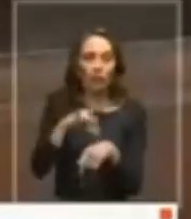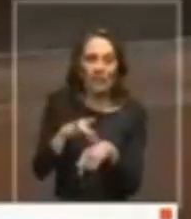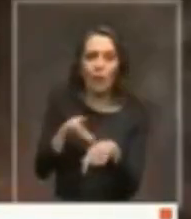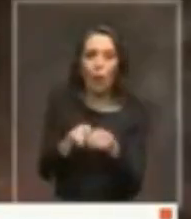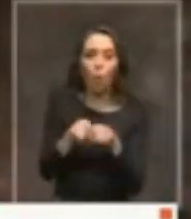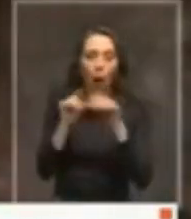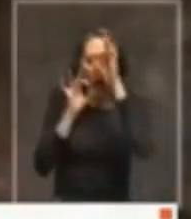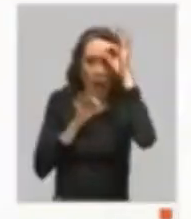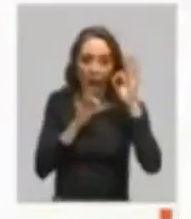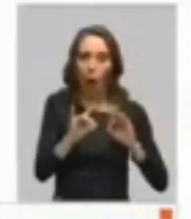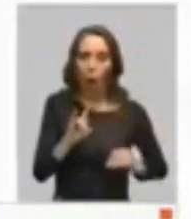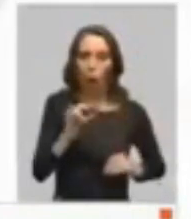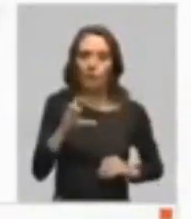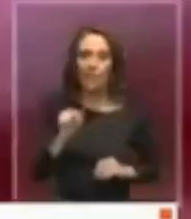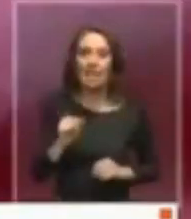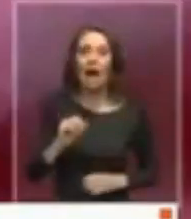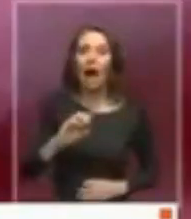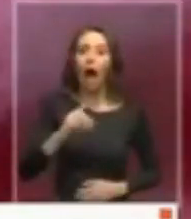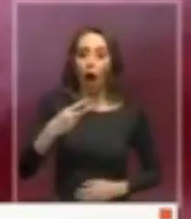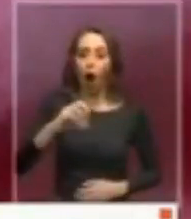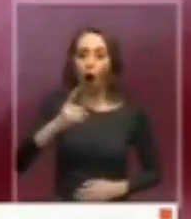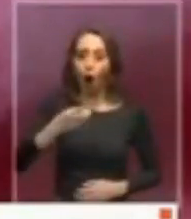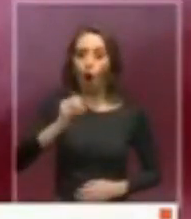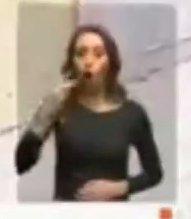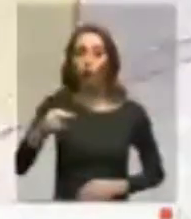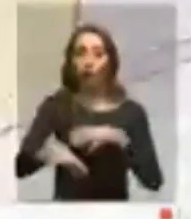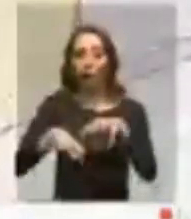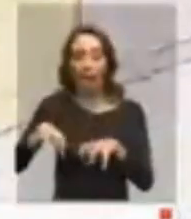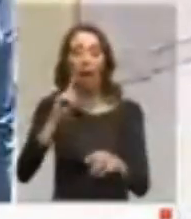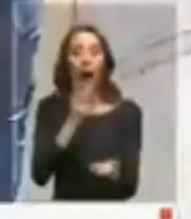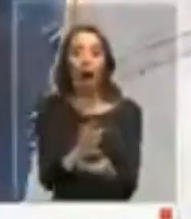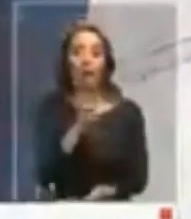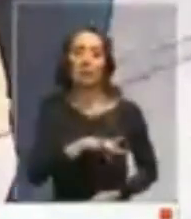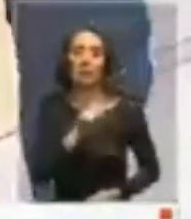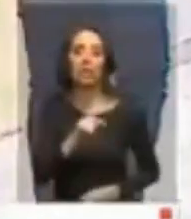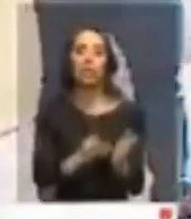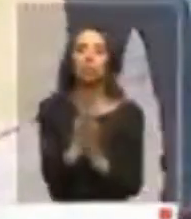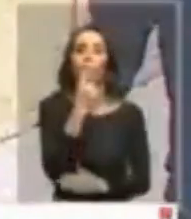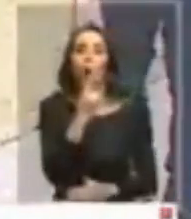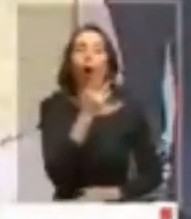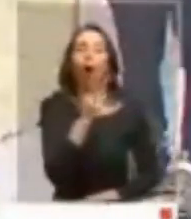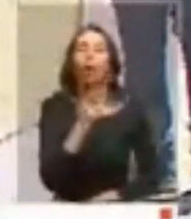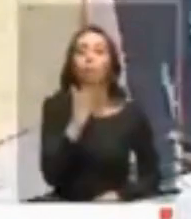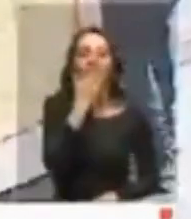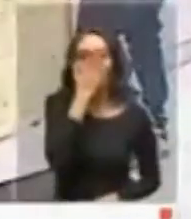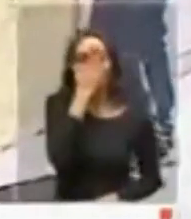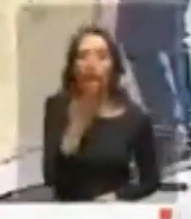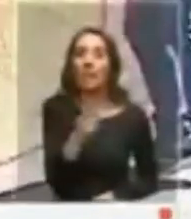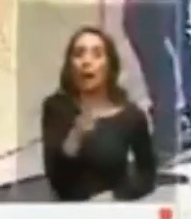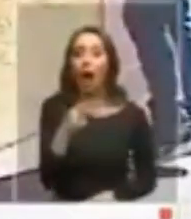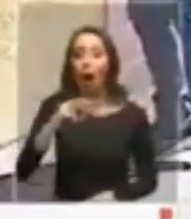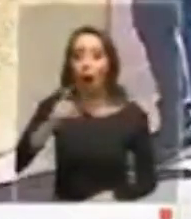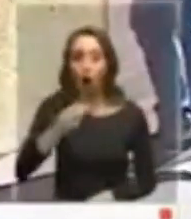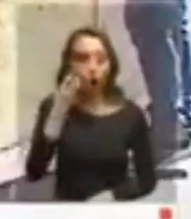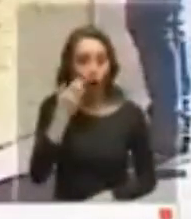las alarmas. El hongo zoonótico ya estaba en Chile. Si tú me hablas que hay un hongo ahora que afecta a los gatitos, obviamente uno tiene que